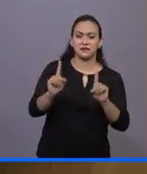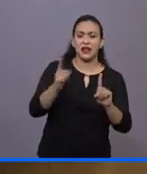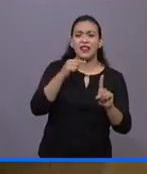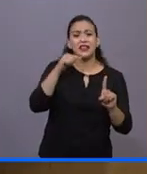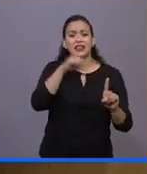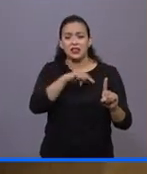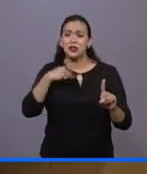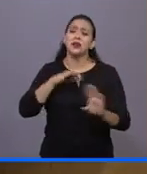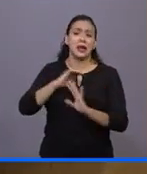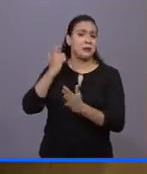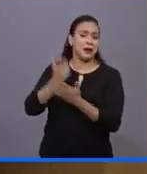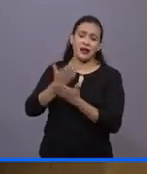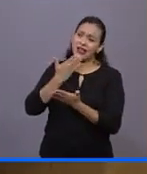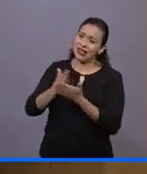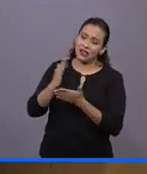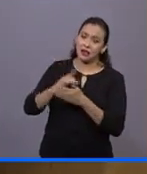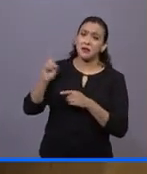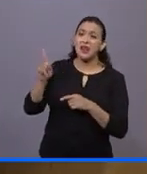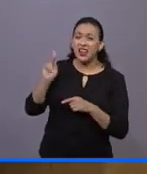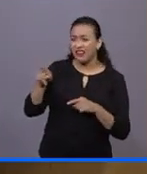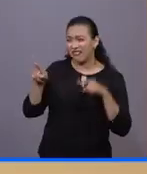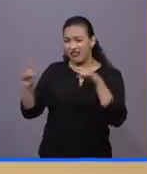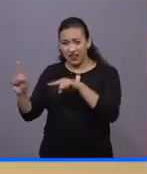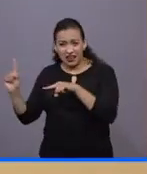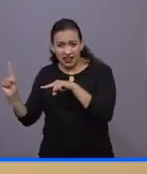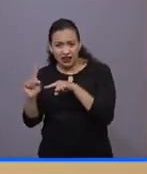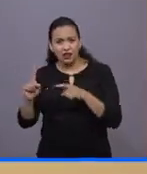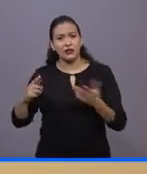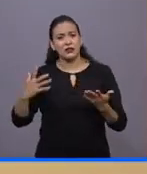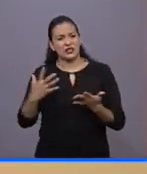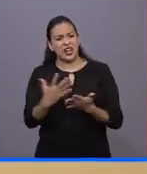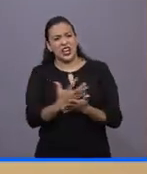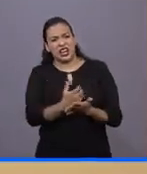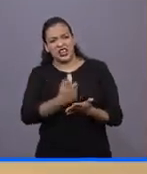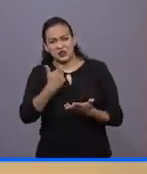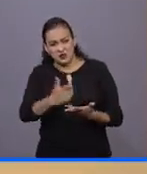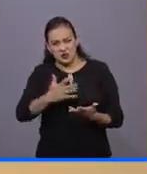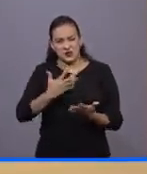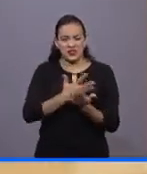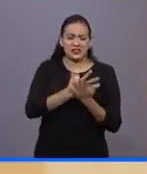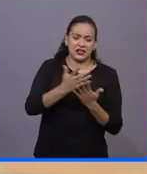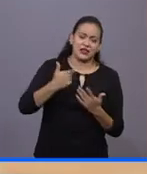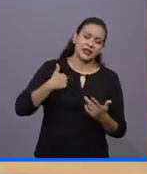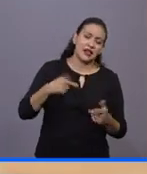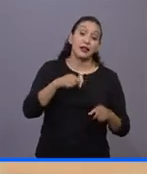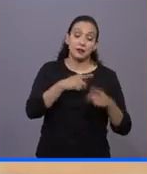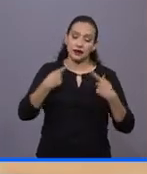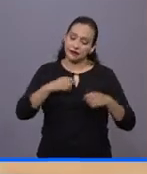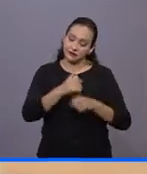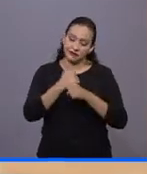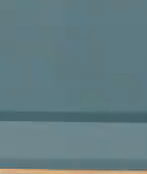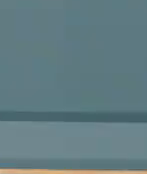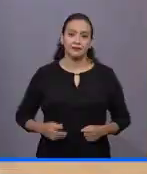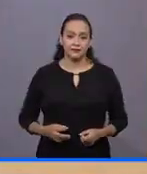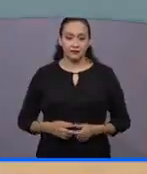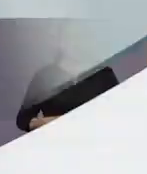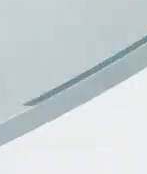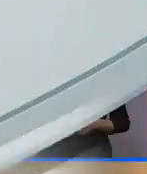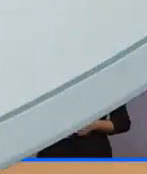exceso patrimonial y una relación de sometimiento que comprometa la dignidad de la persona afectada.